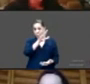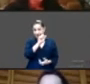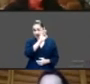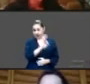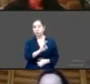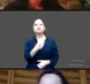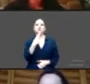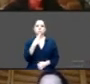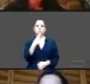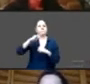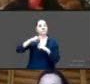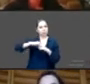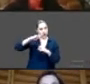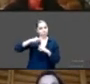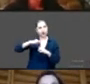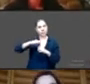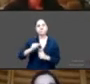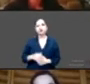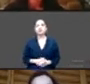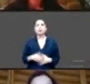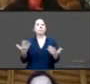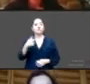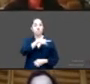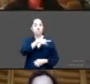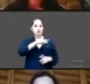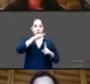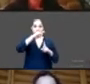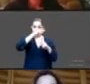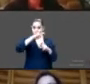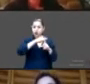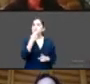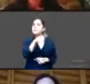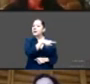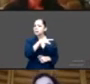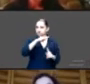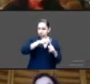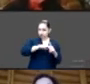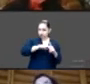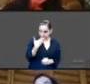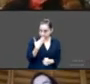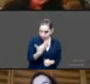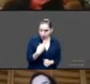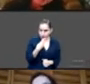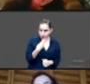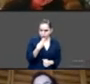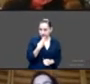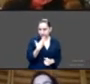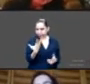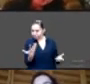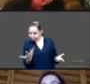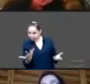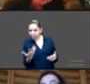Y nos faltaría ver cómo están utilizando ese condón, ¿no? Porque tendríamos que ver también el por qué, si